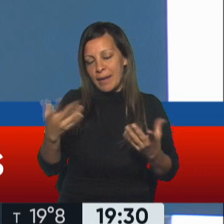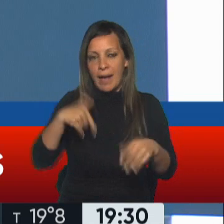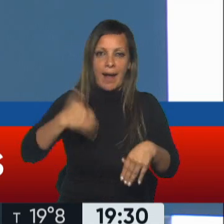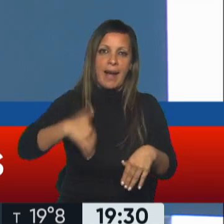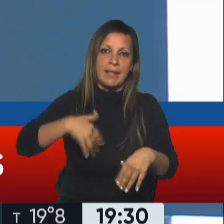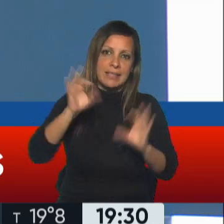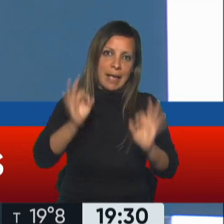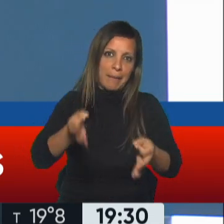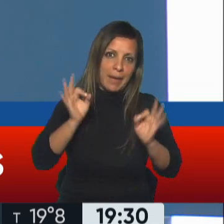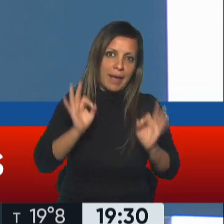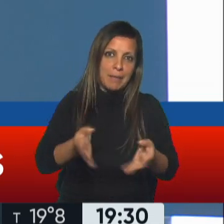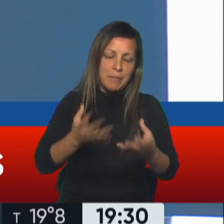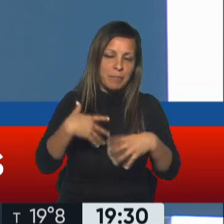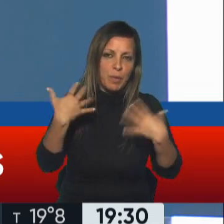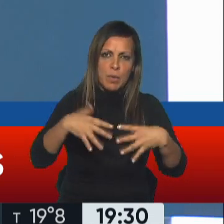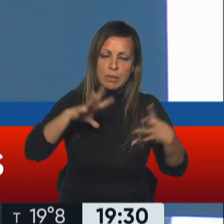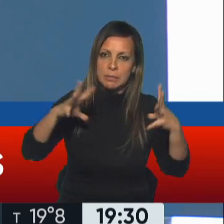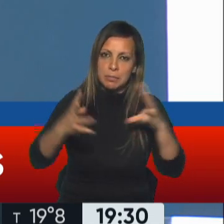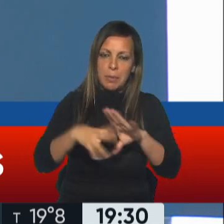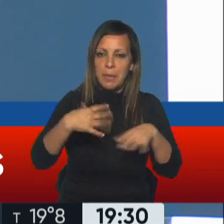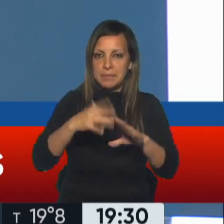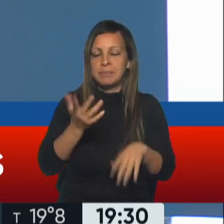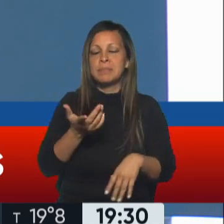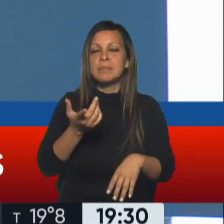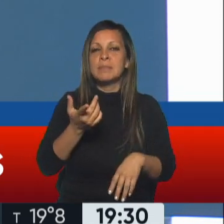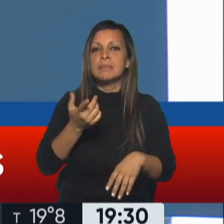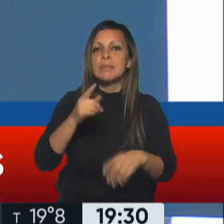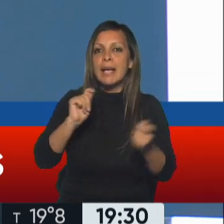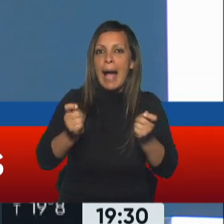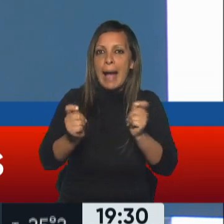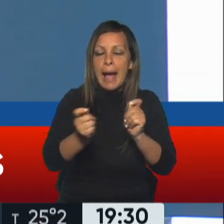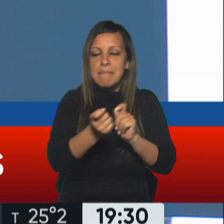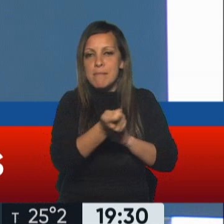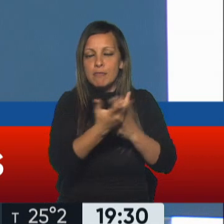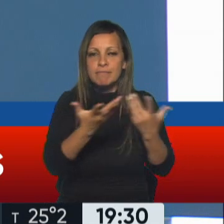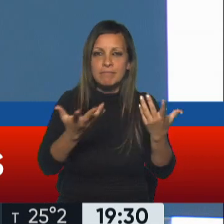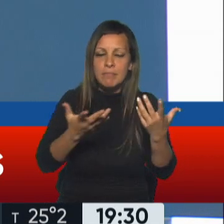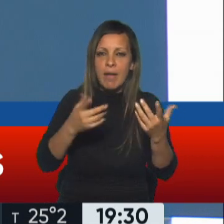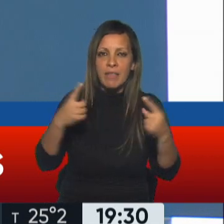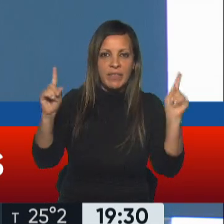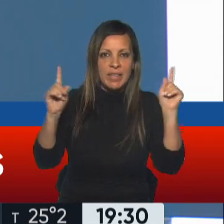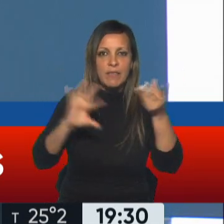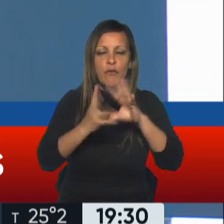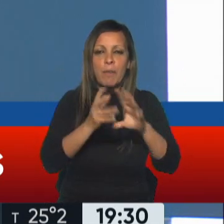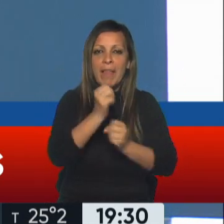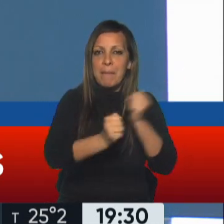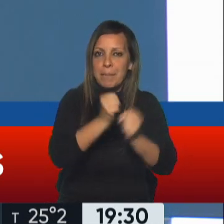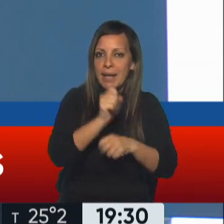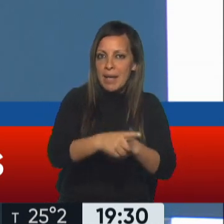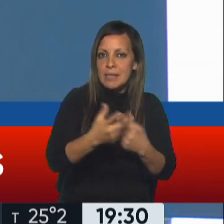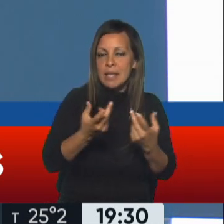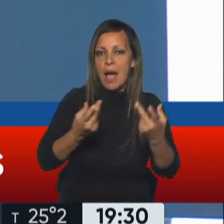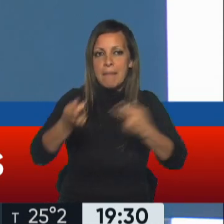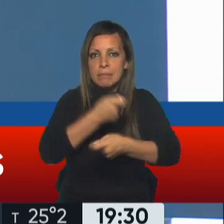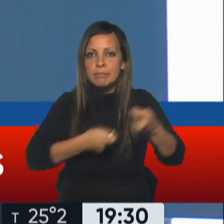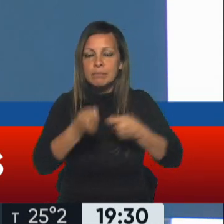pegó como en pocos países, la verdad, la crisis económica, todo eso cambia el panorama de la empresa, el panorama financiero y la